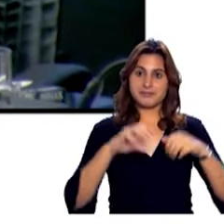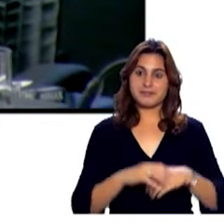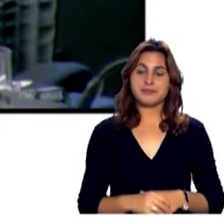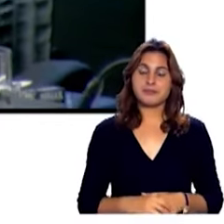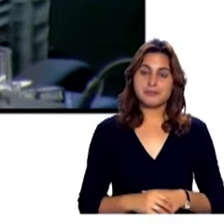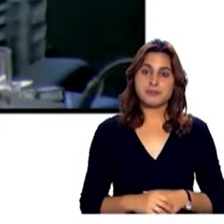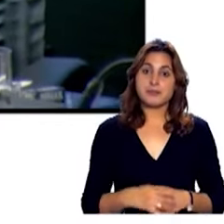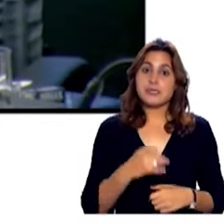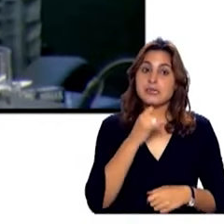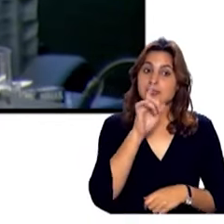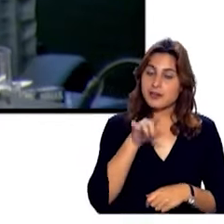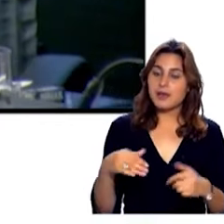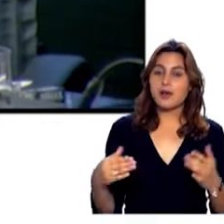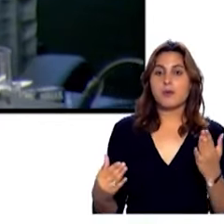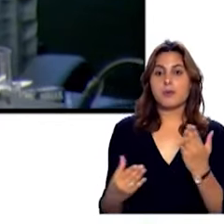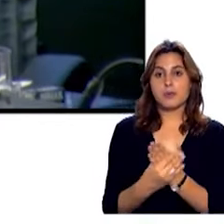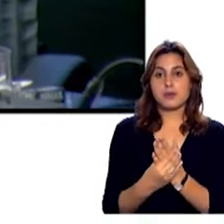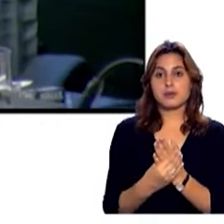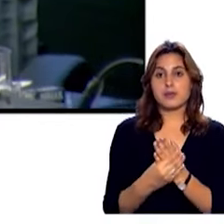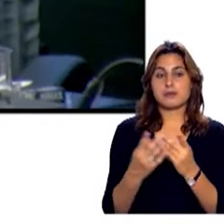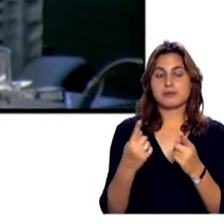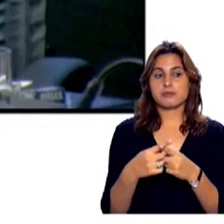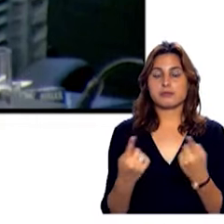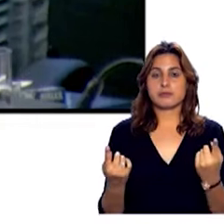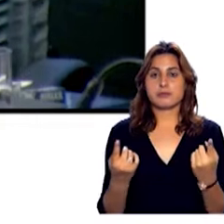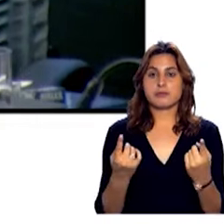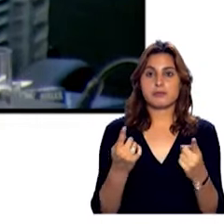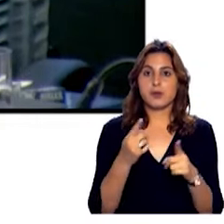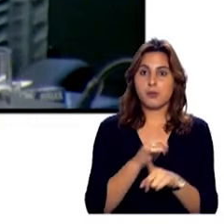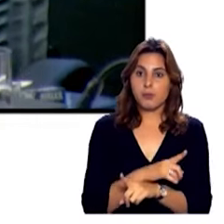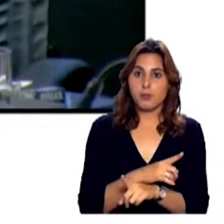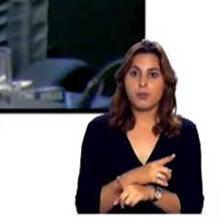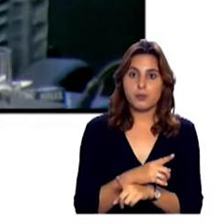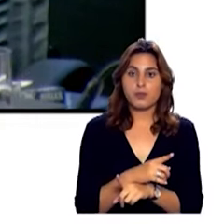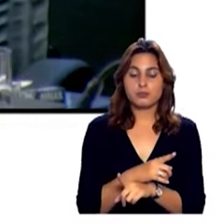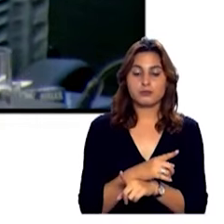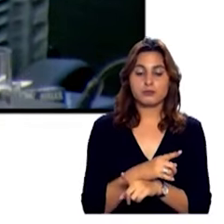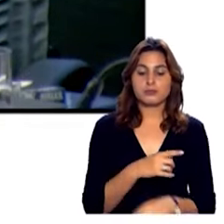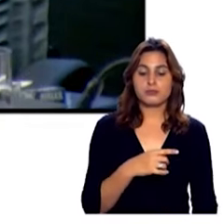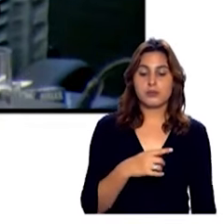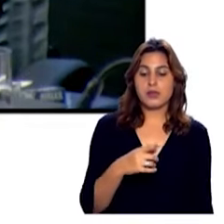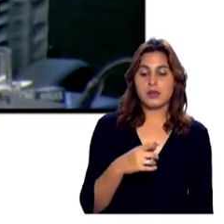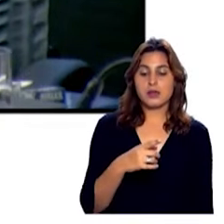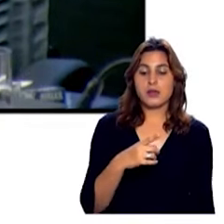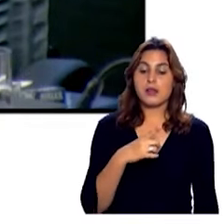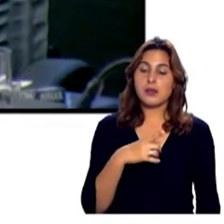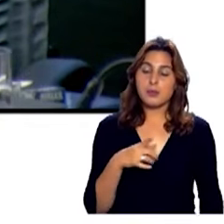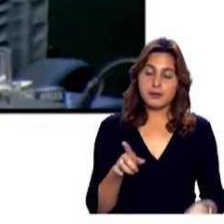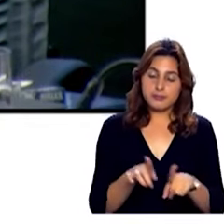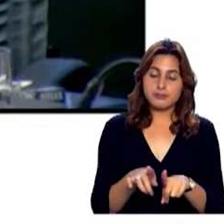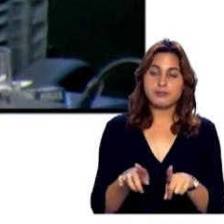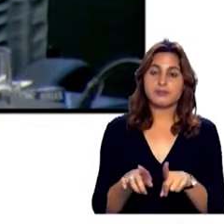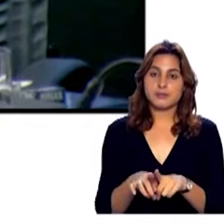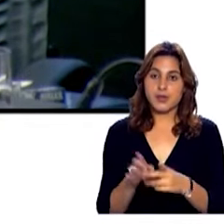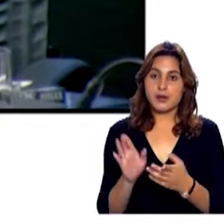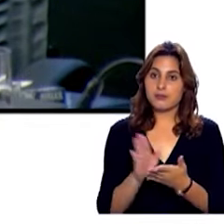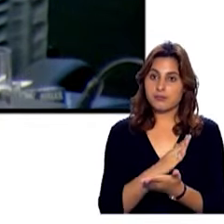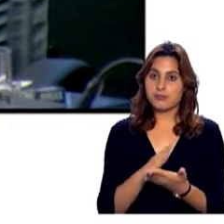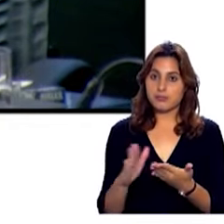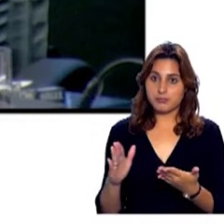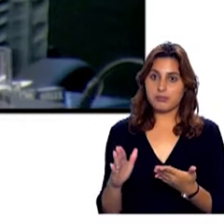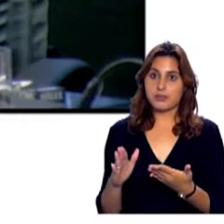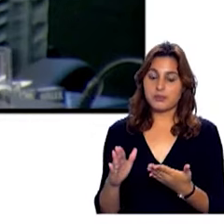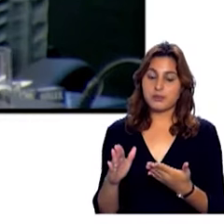opi haori triun provinciales relamente y